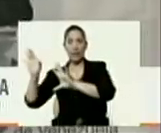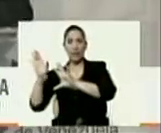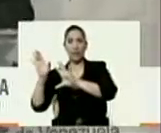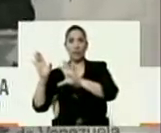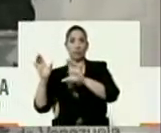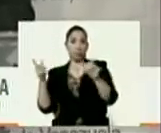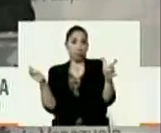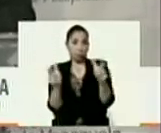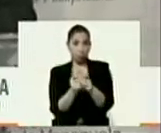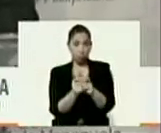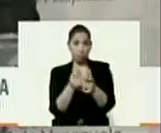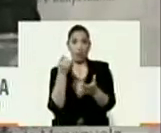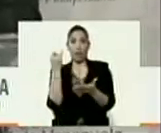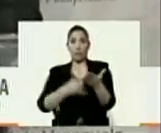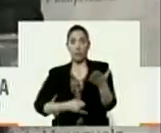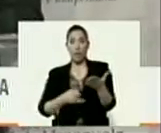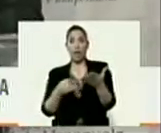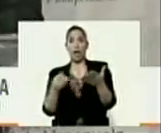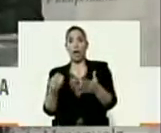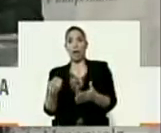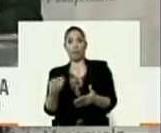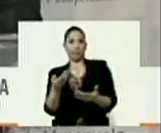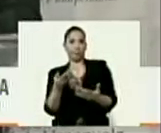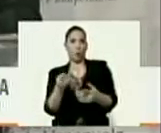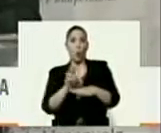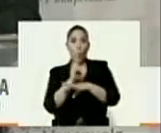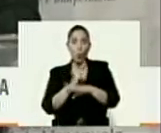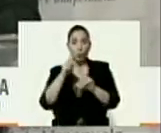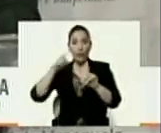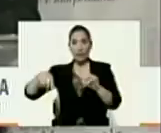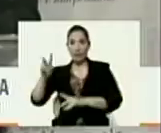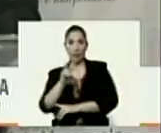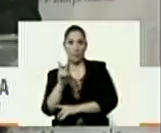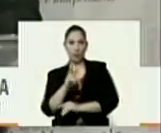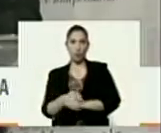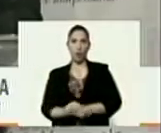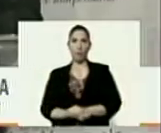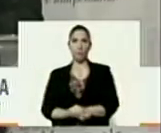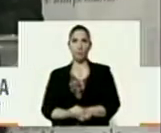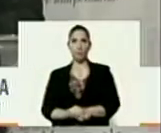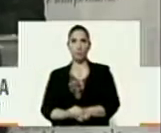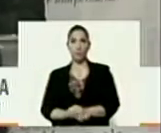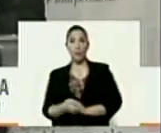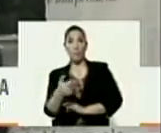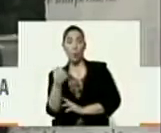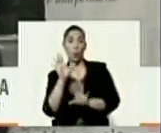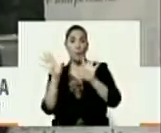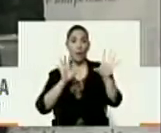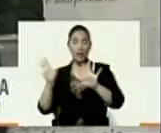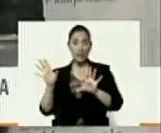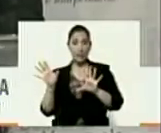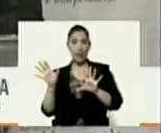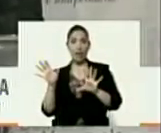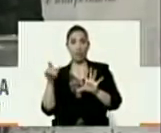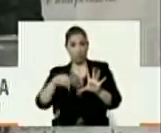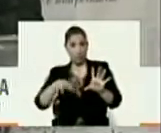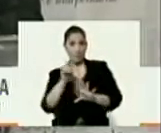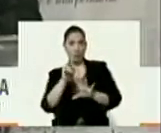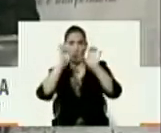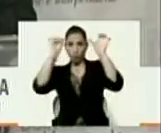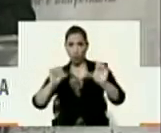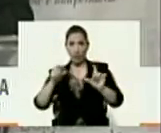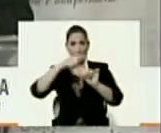haya disminuido el consumo de electricidad en Venezuela, que por cierto es uno de los pocos países cuyo sistema eléctrico